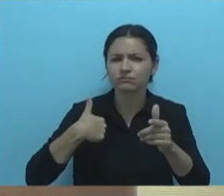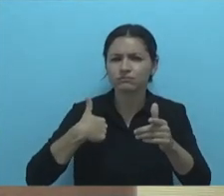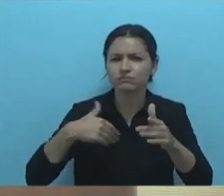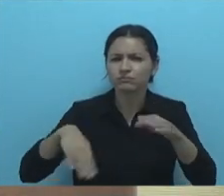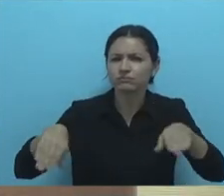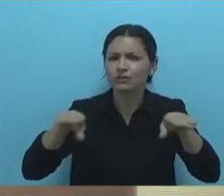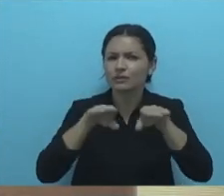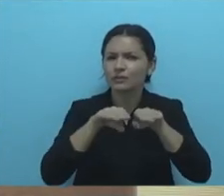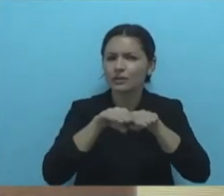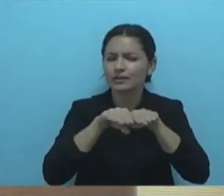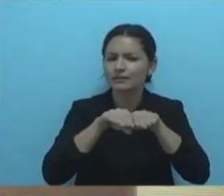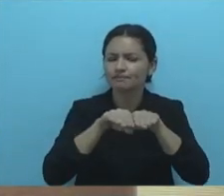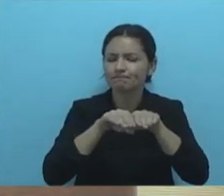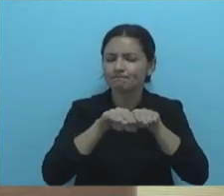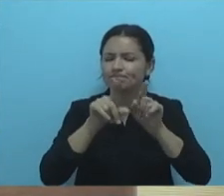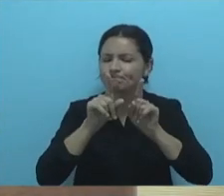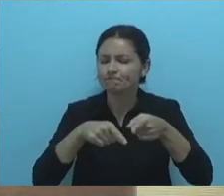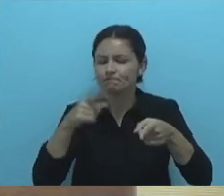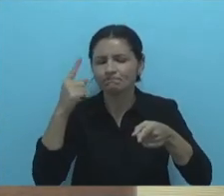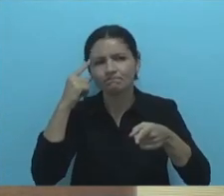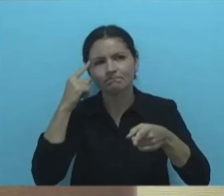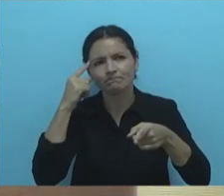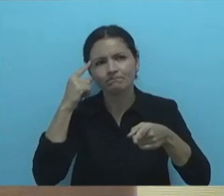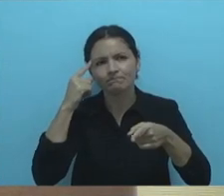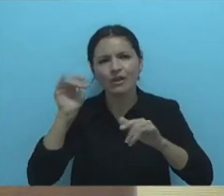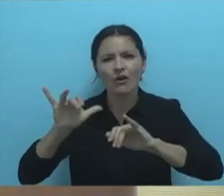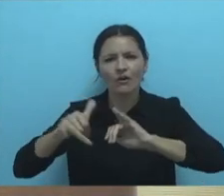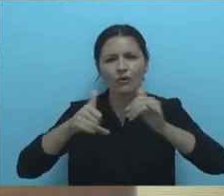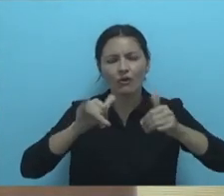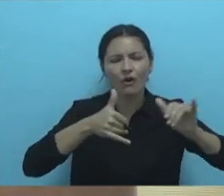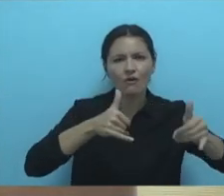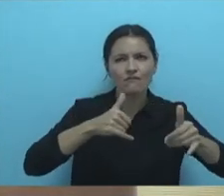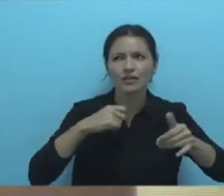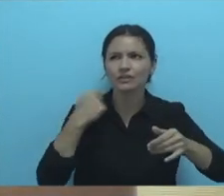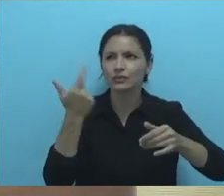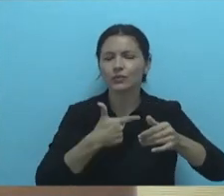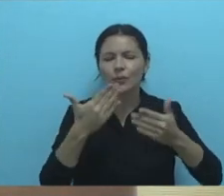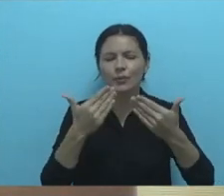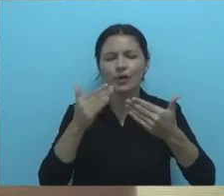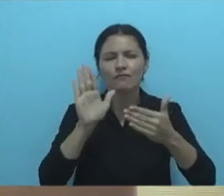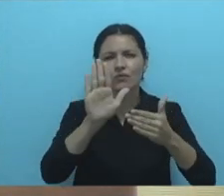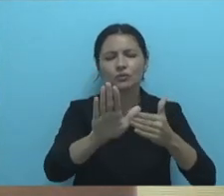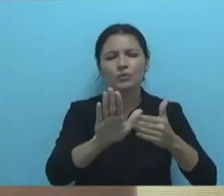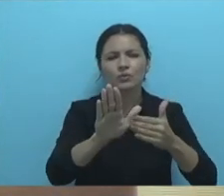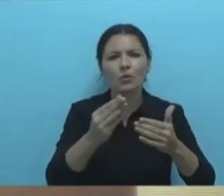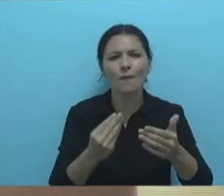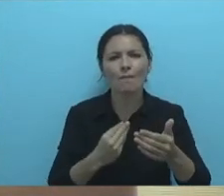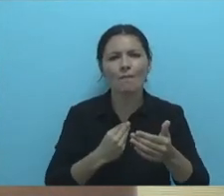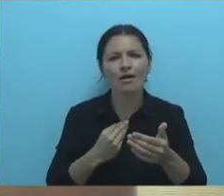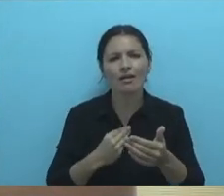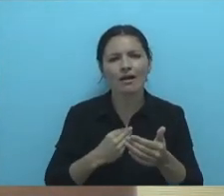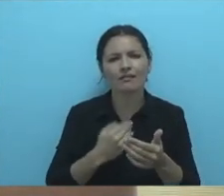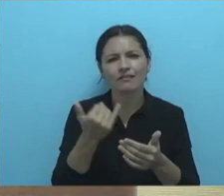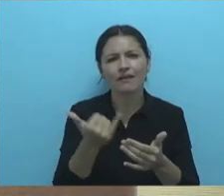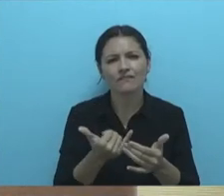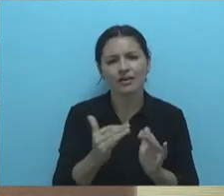idea de que nuestras pibas y nuestros pibes Tengan algo en que creer para que no se vayan muy antes del tiempo para